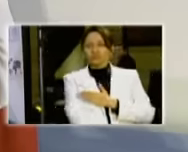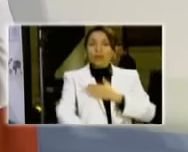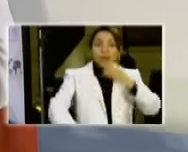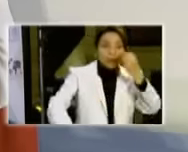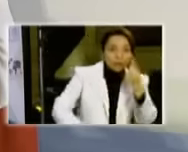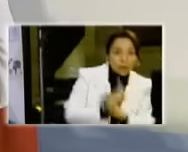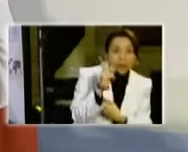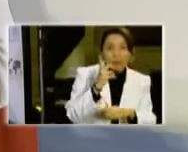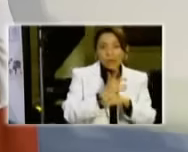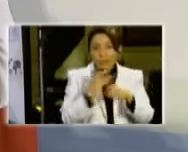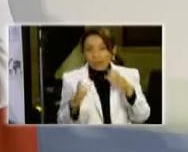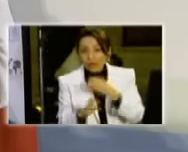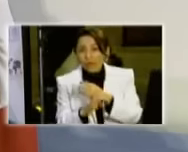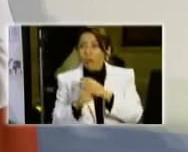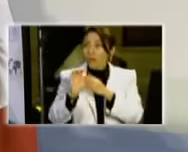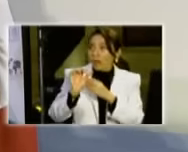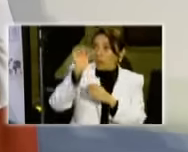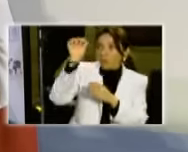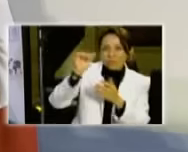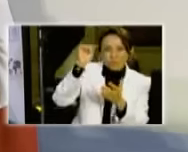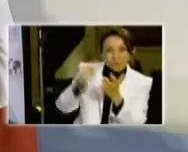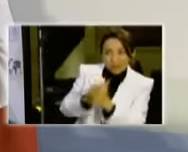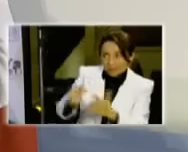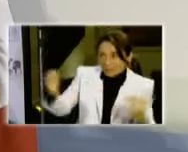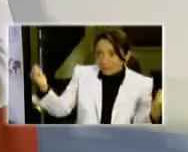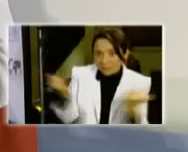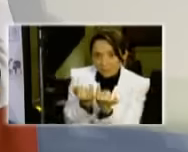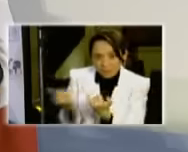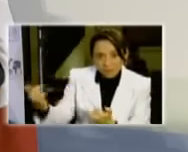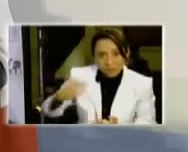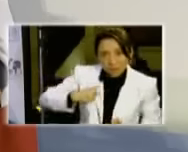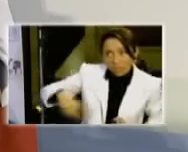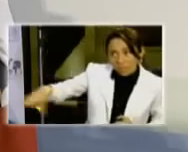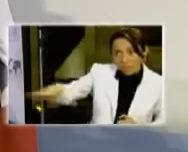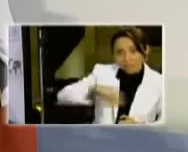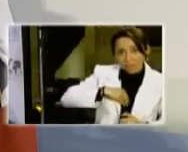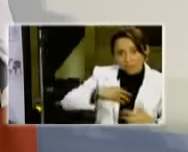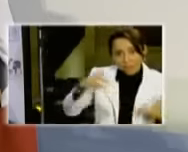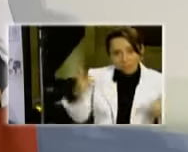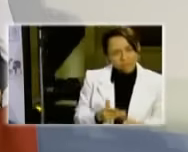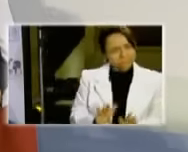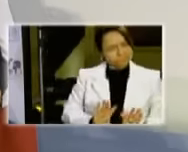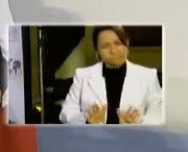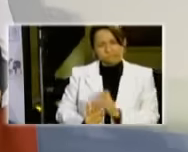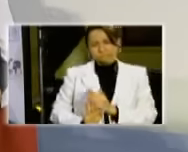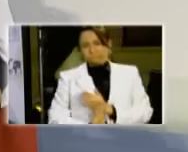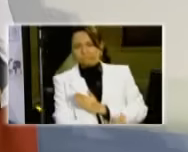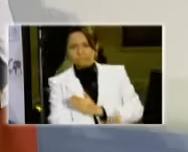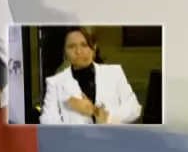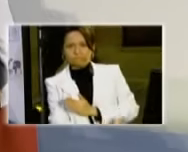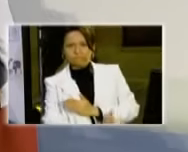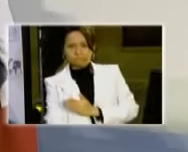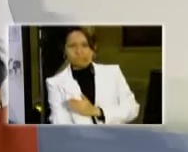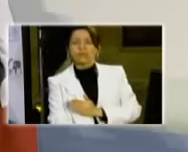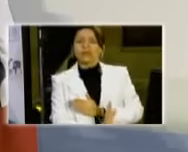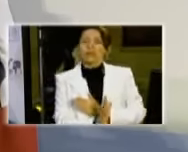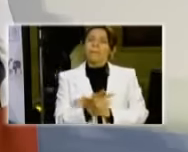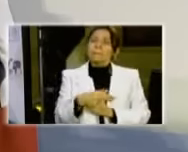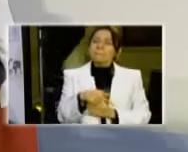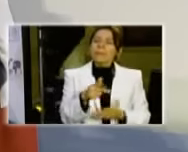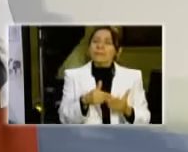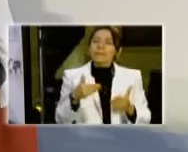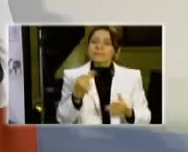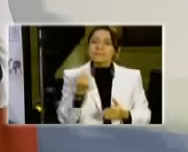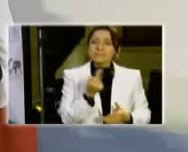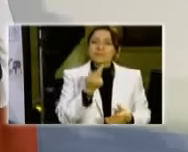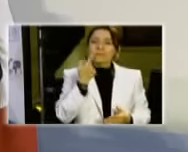viven en otras regiones del mundo. Esto significa definir claramente nuestros intereses